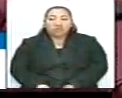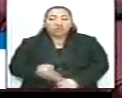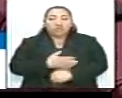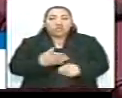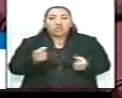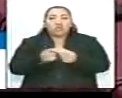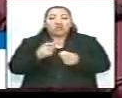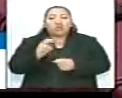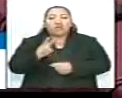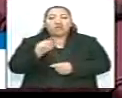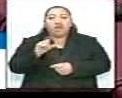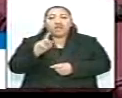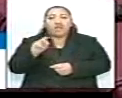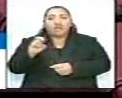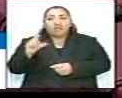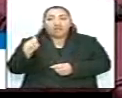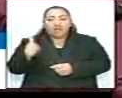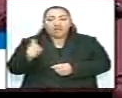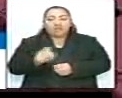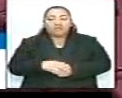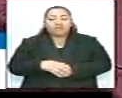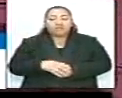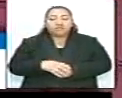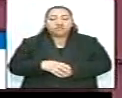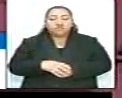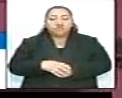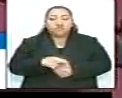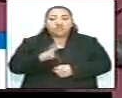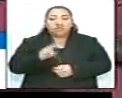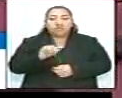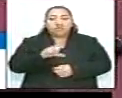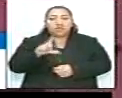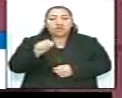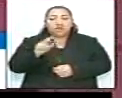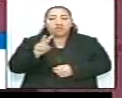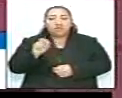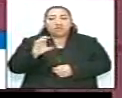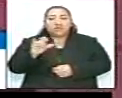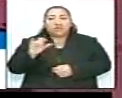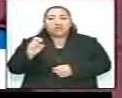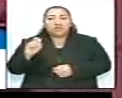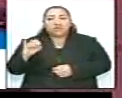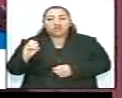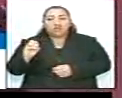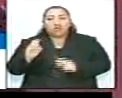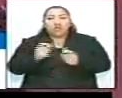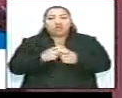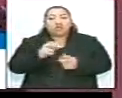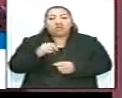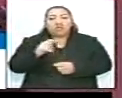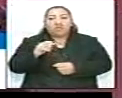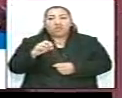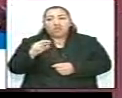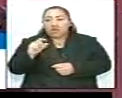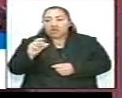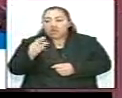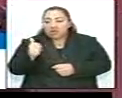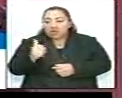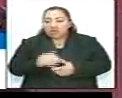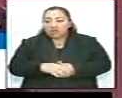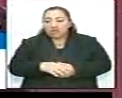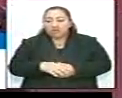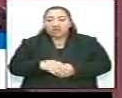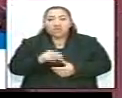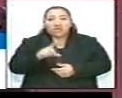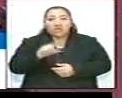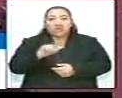Román Valdivia, al congresista Francisco Villavicencio, de igual manera al congresista William Monterola, al congresista